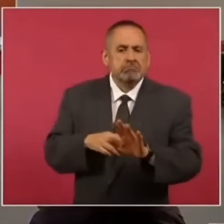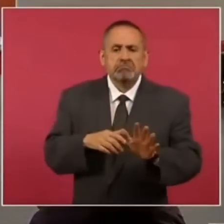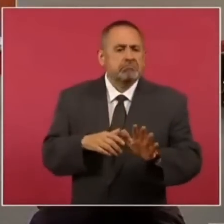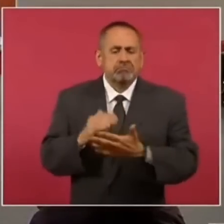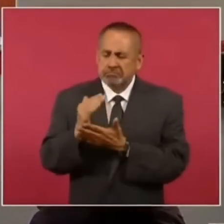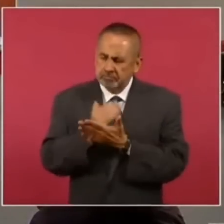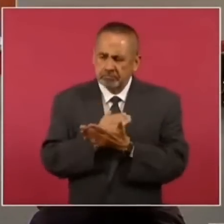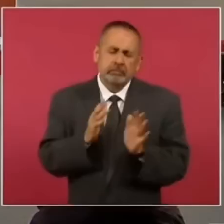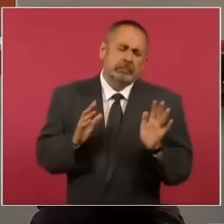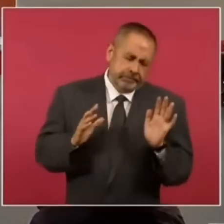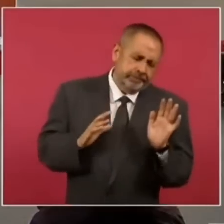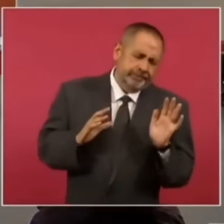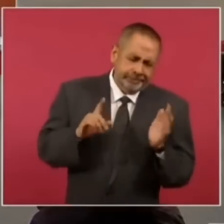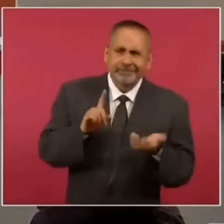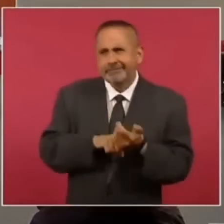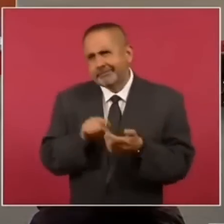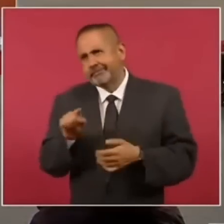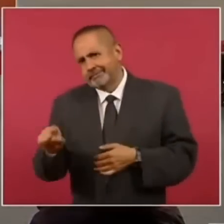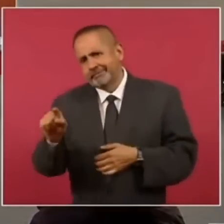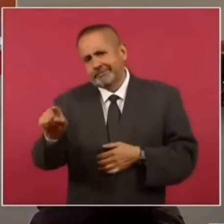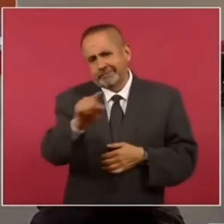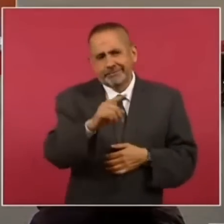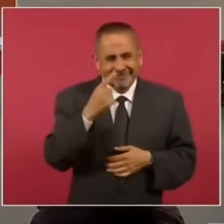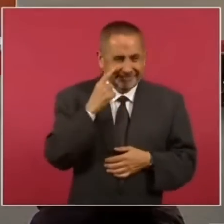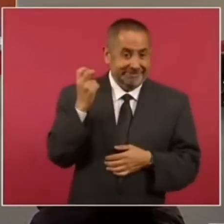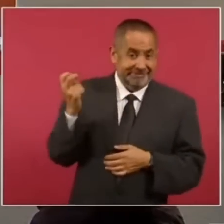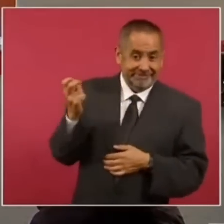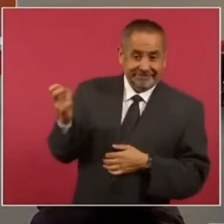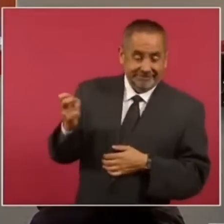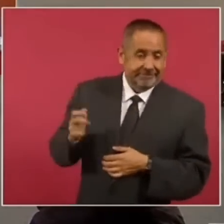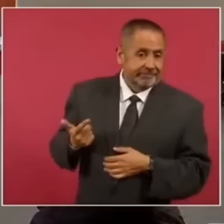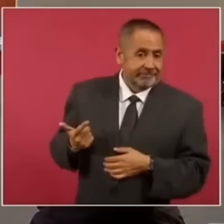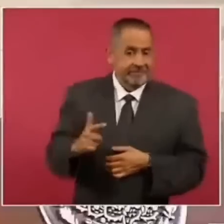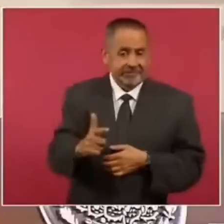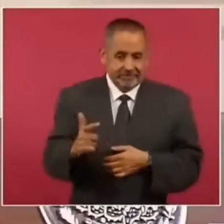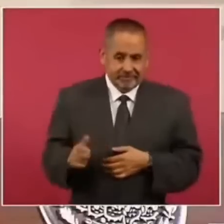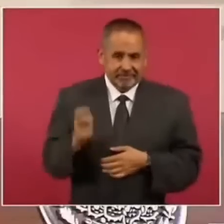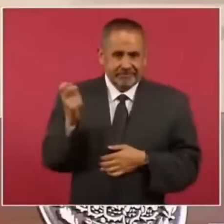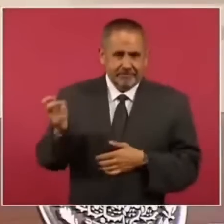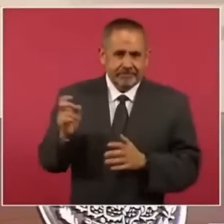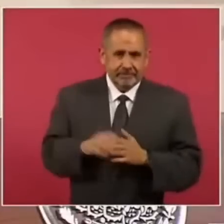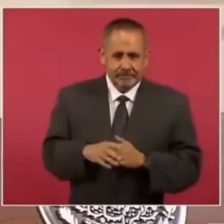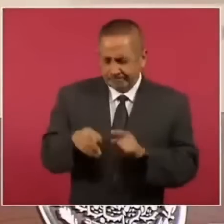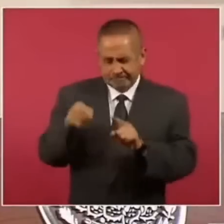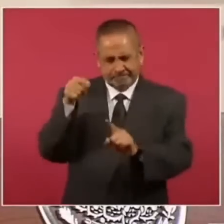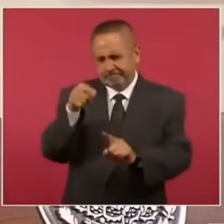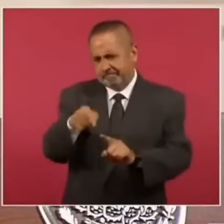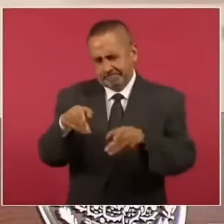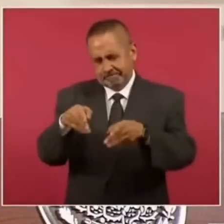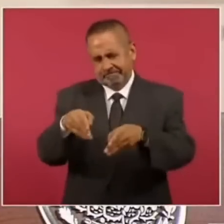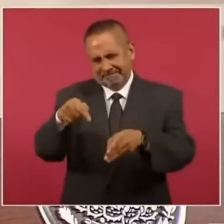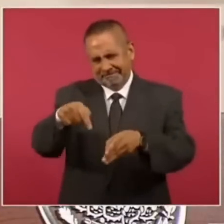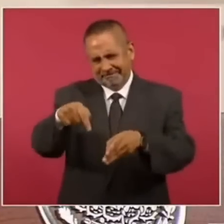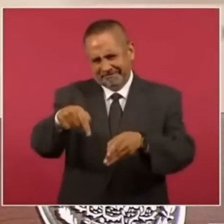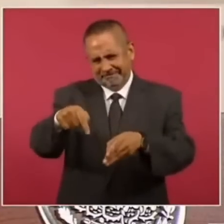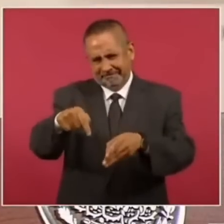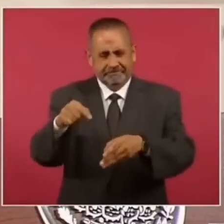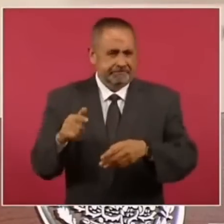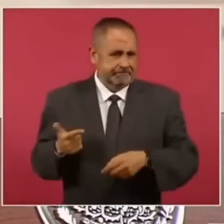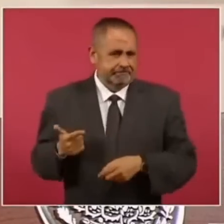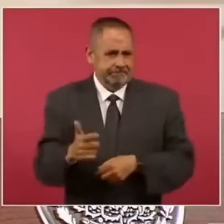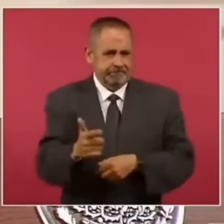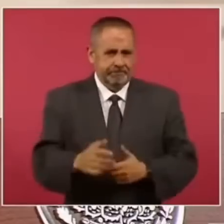afortunadamente. Sí hay zonas, y este es un caso, muy focalizados.